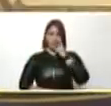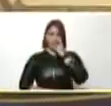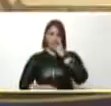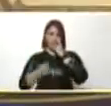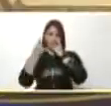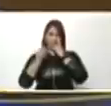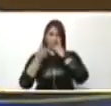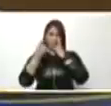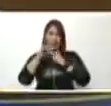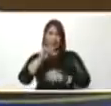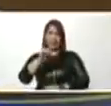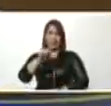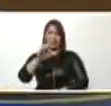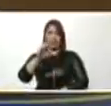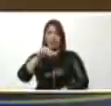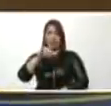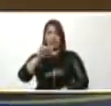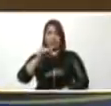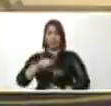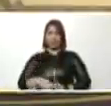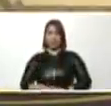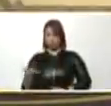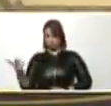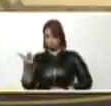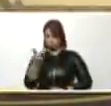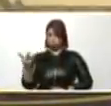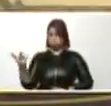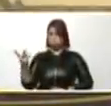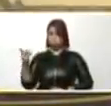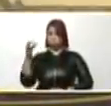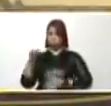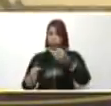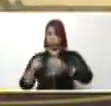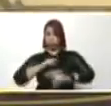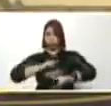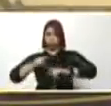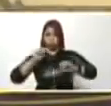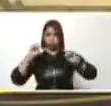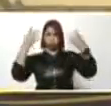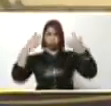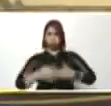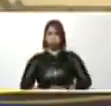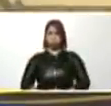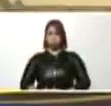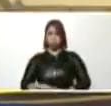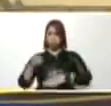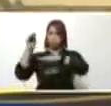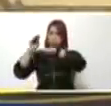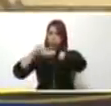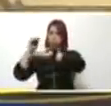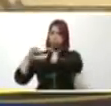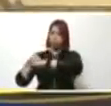diputada Ilenia Medina, ustedes que son justicieros, yo les pido a ustedes